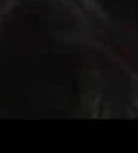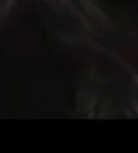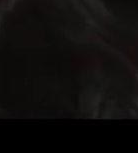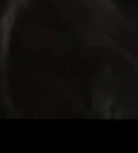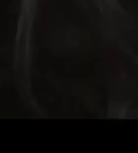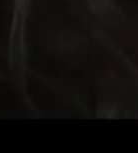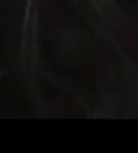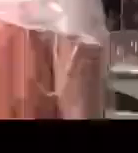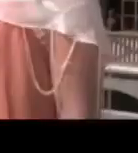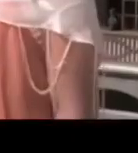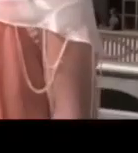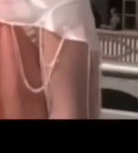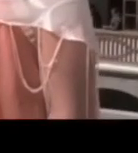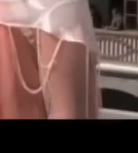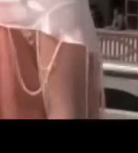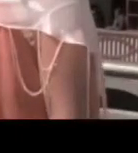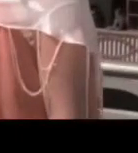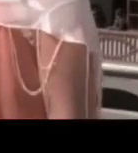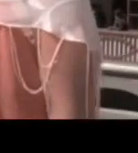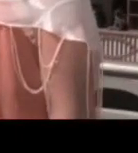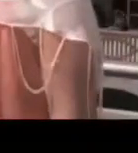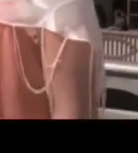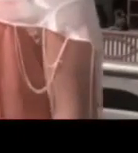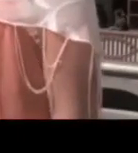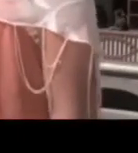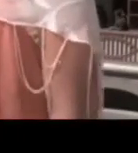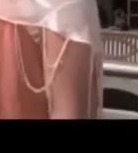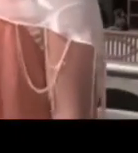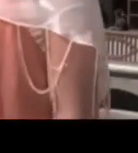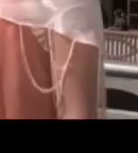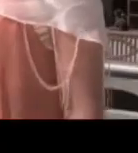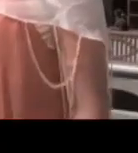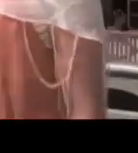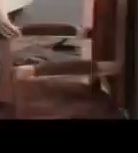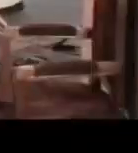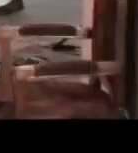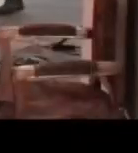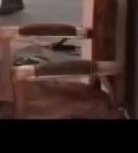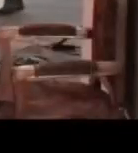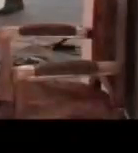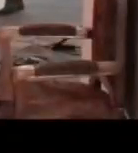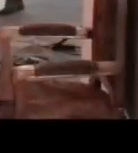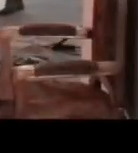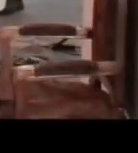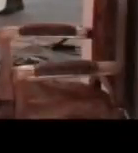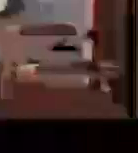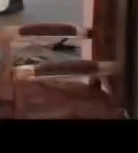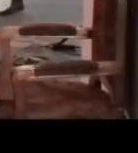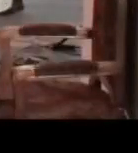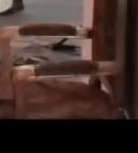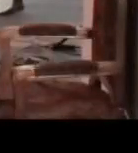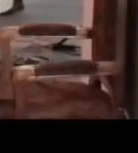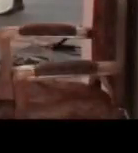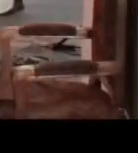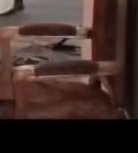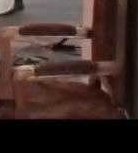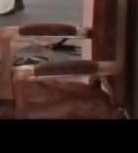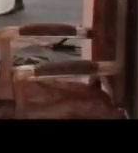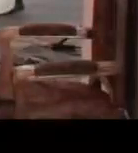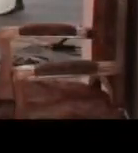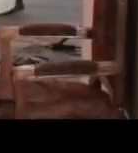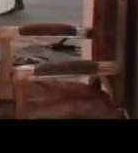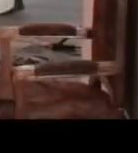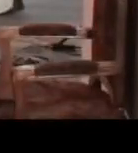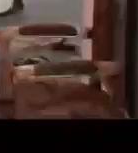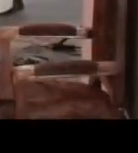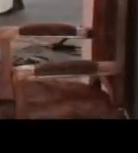tan malo que las niñas estudien? Matilde Hidalgo de Procel, la primera mujer latinoamericana en ejercer el derecho al voto. Para mí